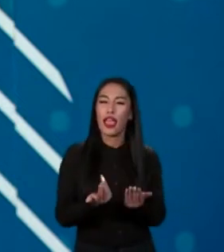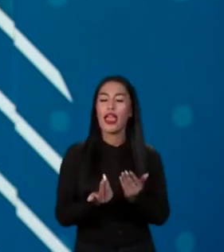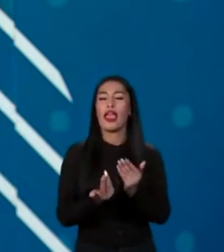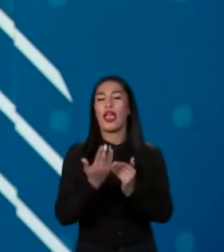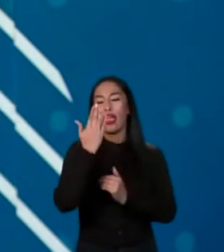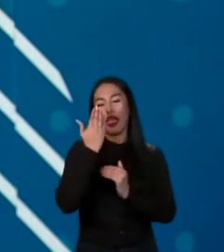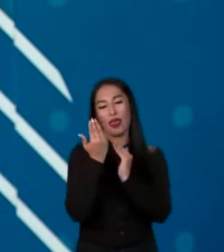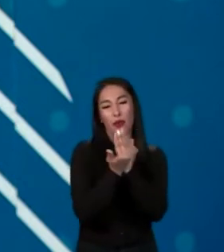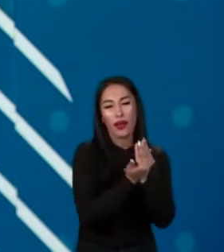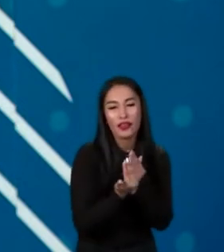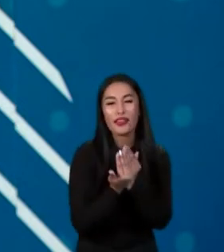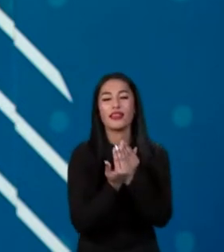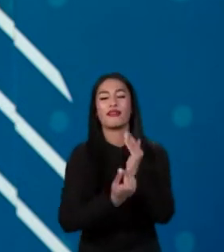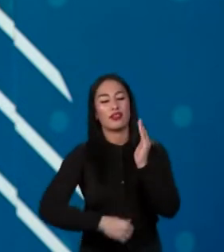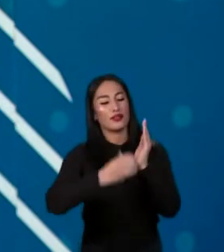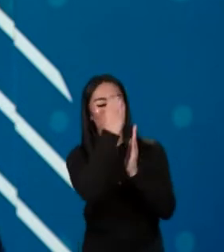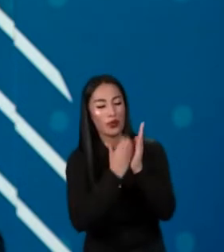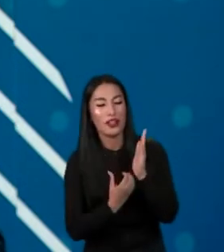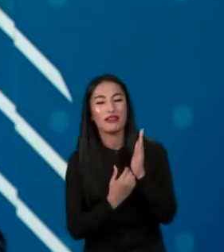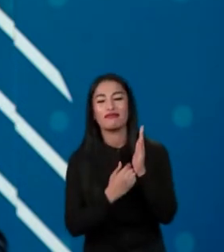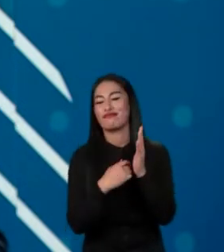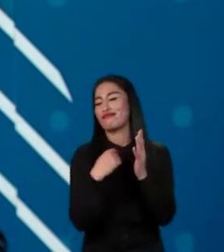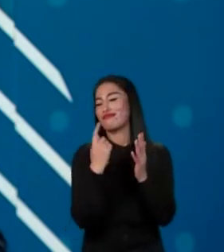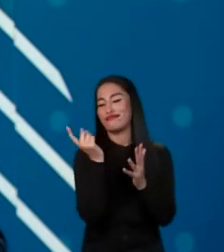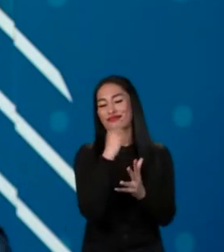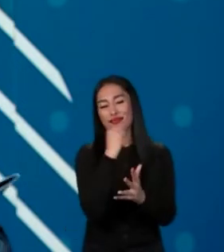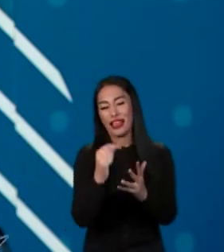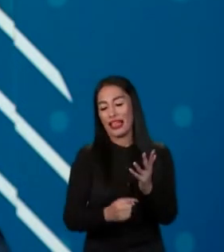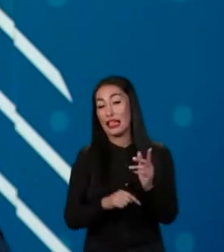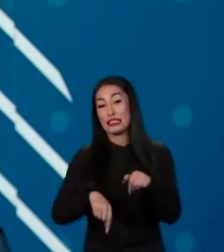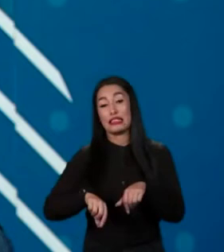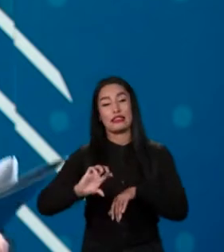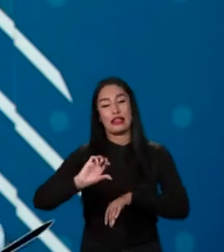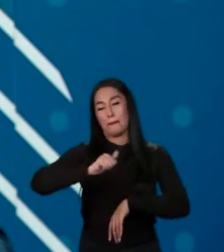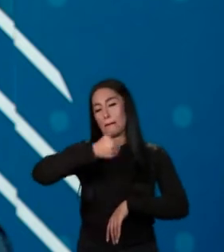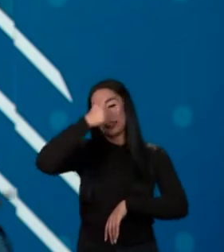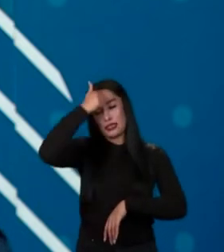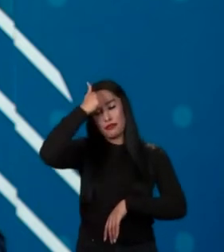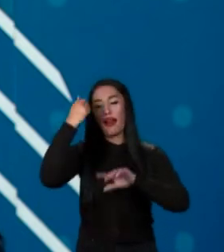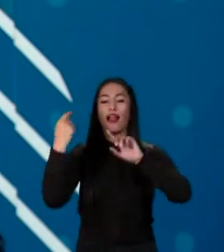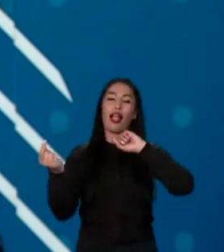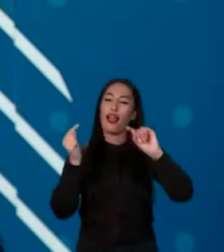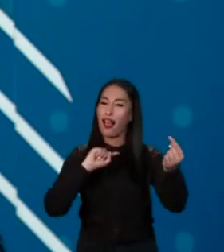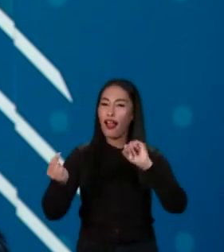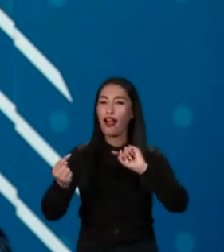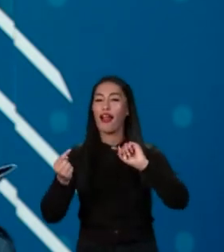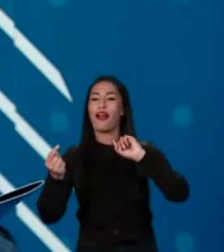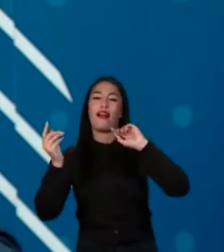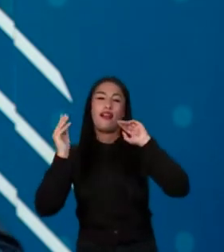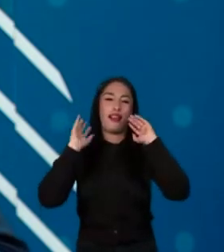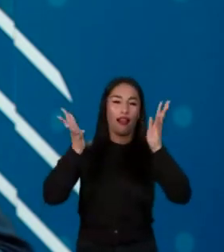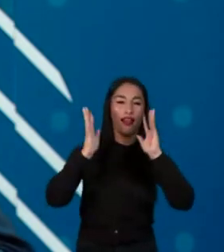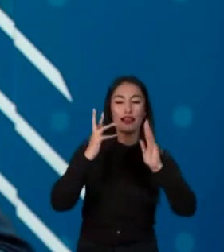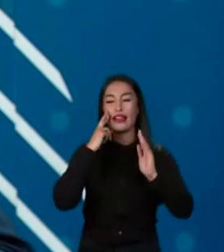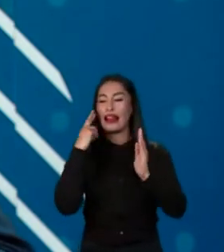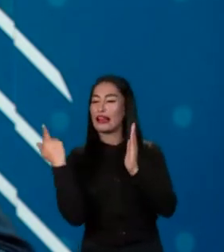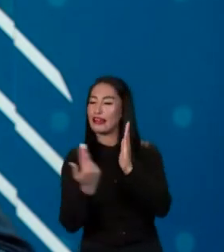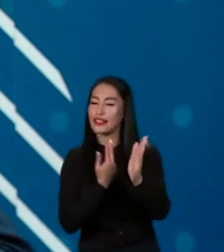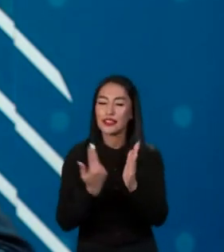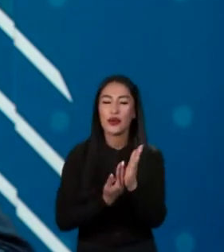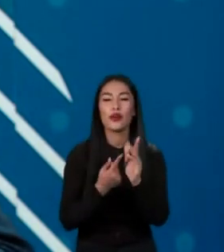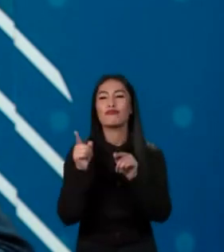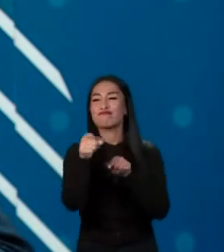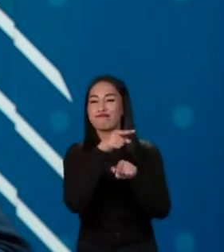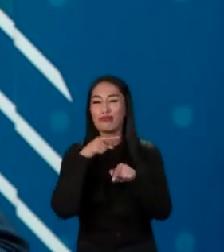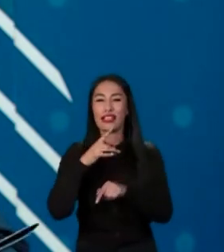currículos es un tema central del debate de la discusión de la revisión permanente en las instituciones de educación